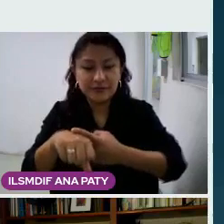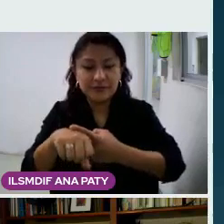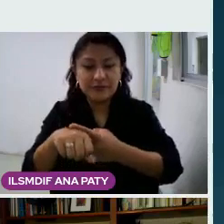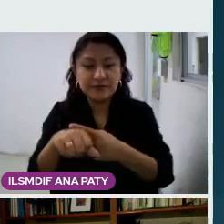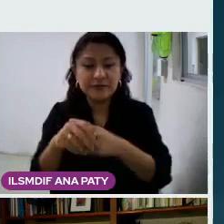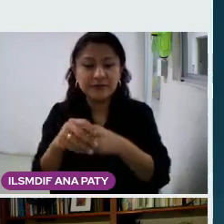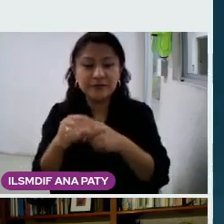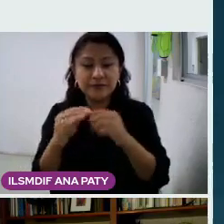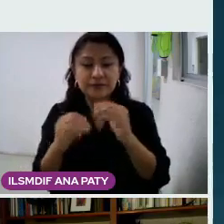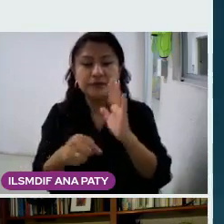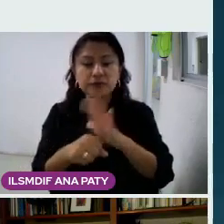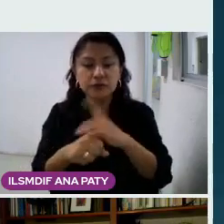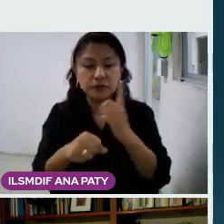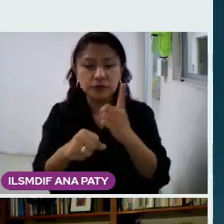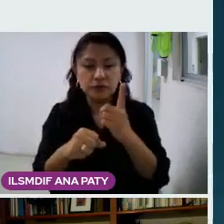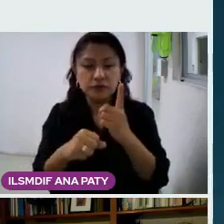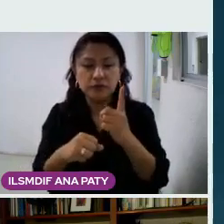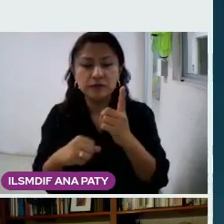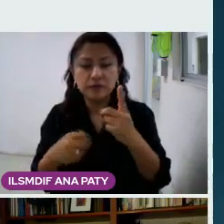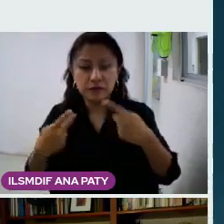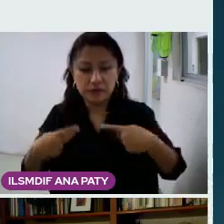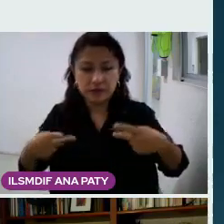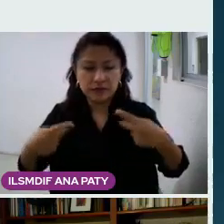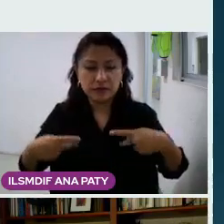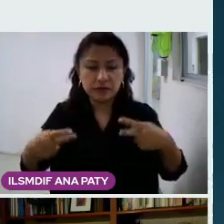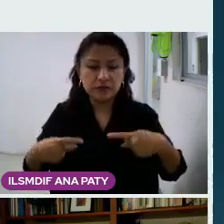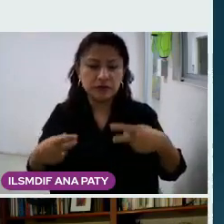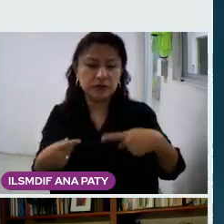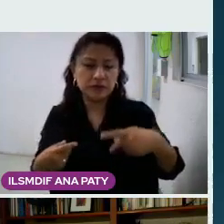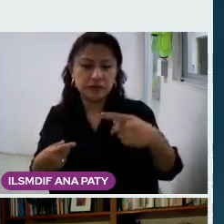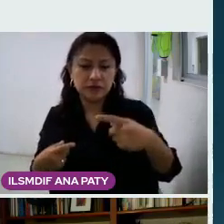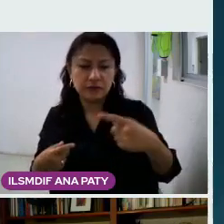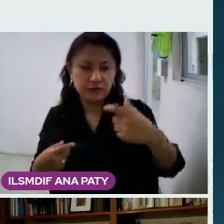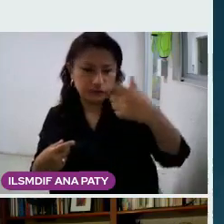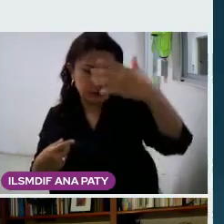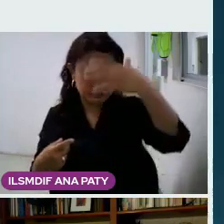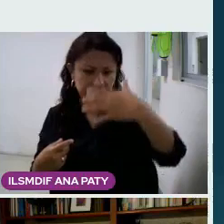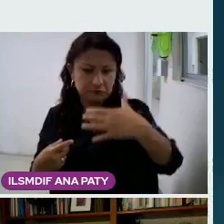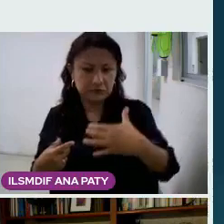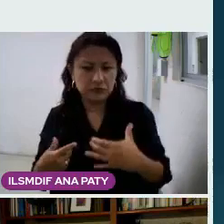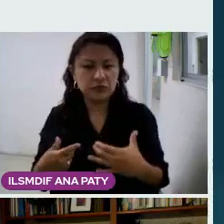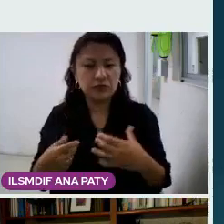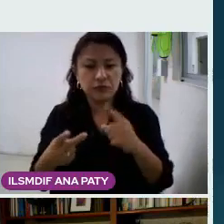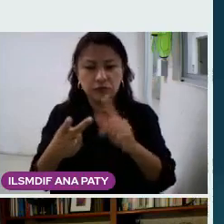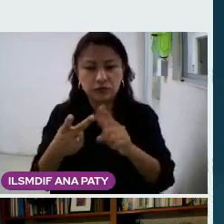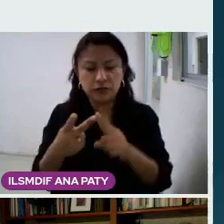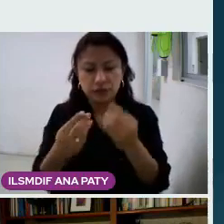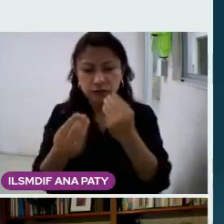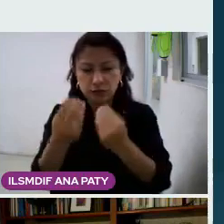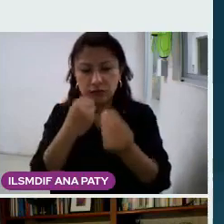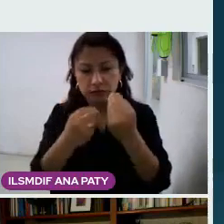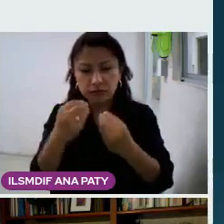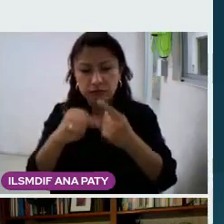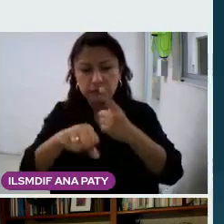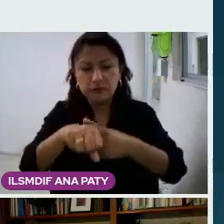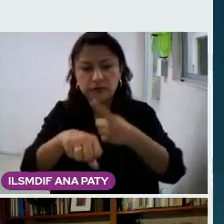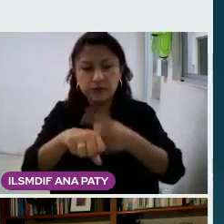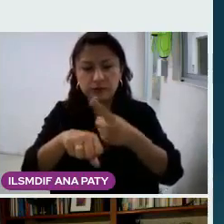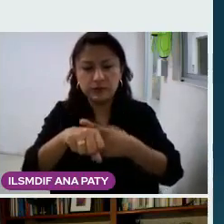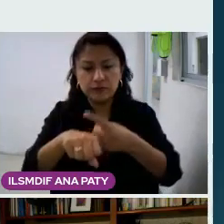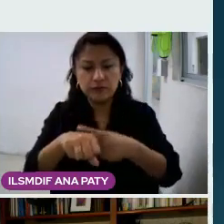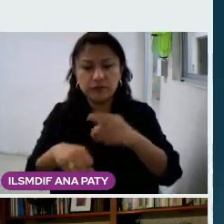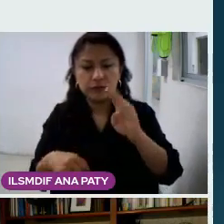implicaciones que vamos a ver muy profundas. La que sigue, si me haces favor. porque la comida y el comer y las